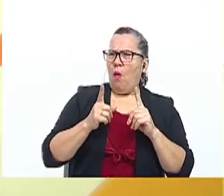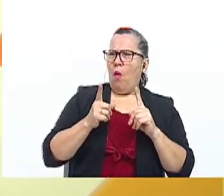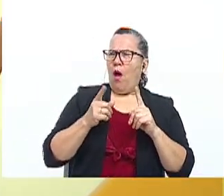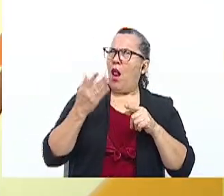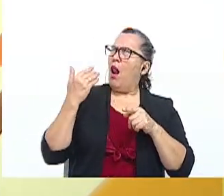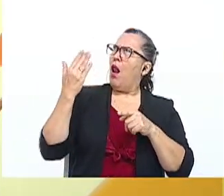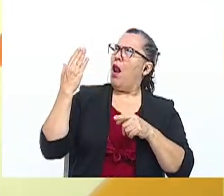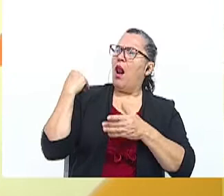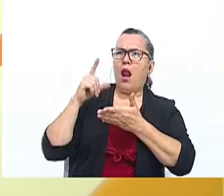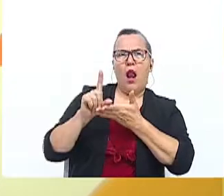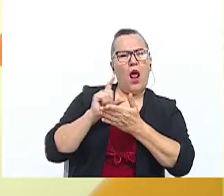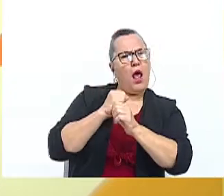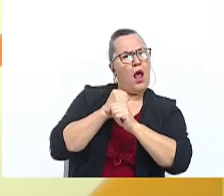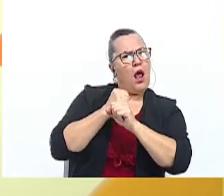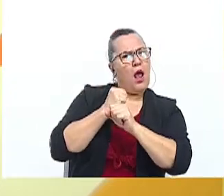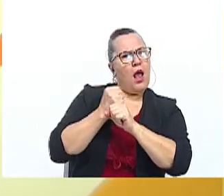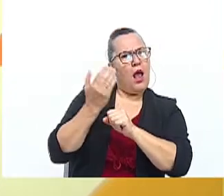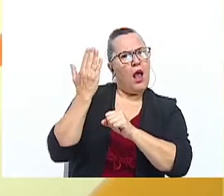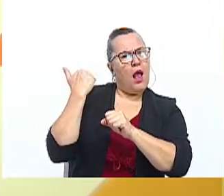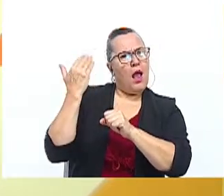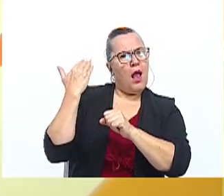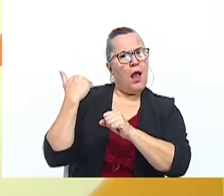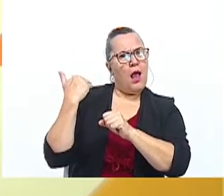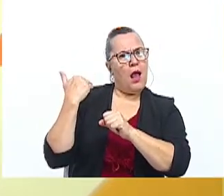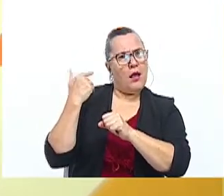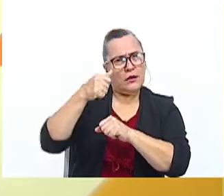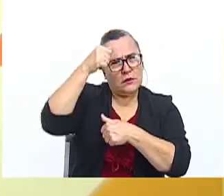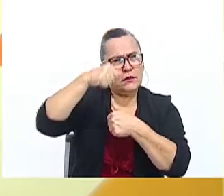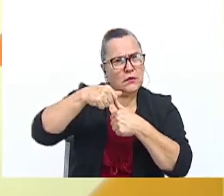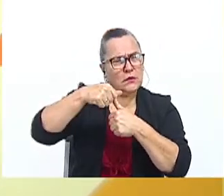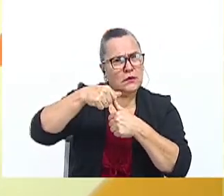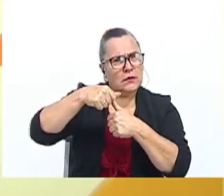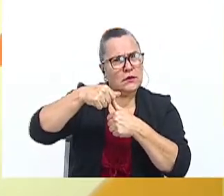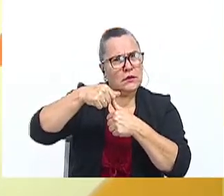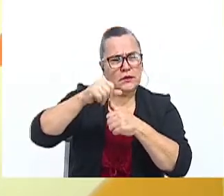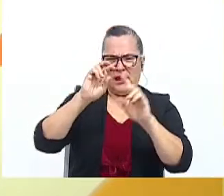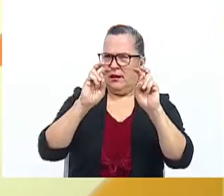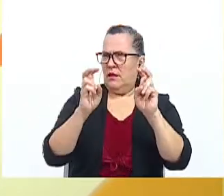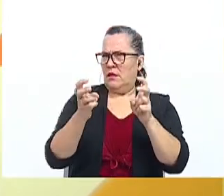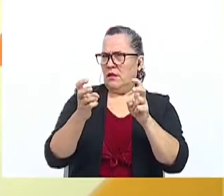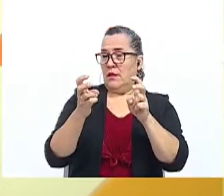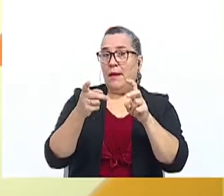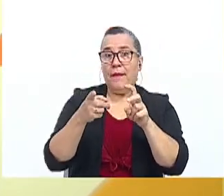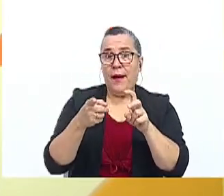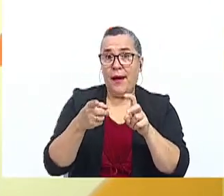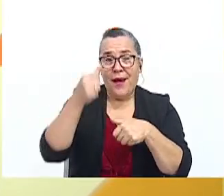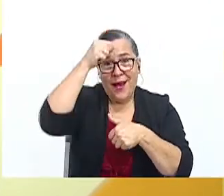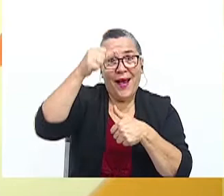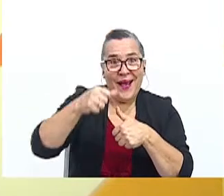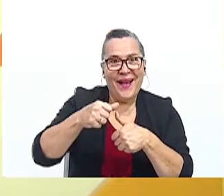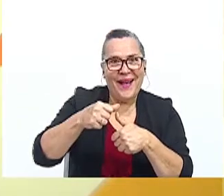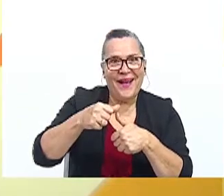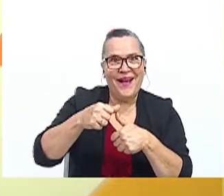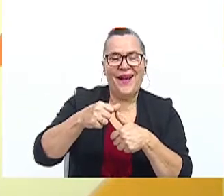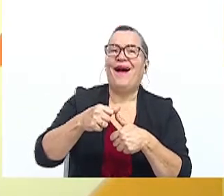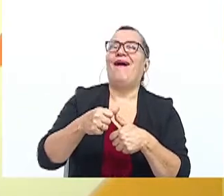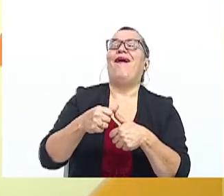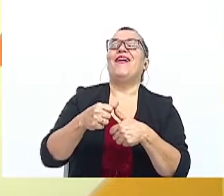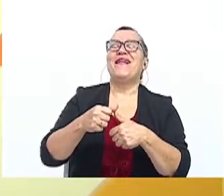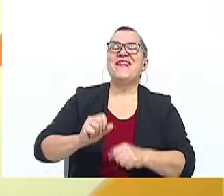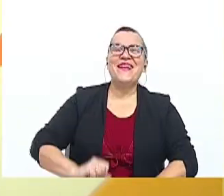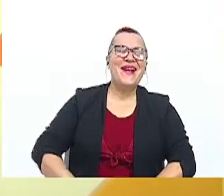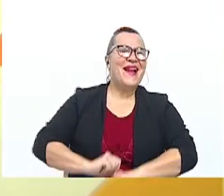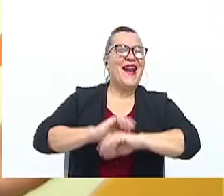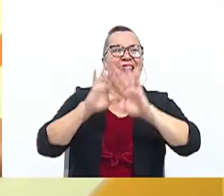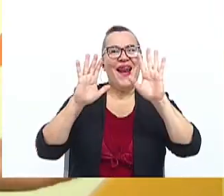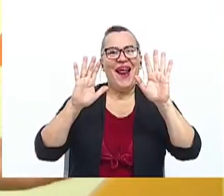que estuvimos trabajando en esa clase anterior? ¿Cuál fue ese tema? ¿Lo recuerdan? Claro, y yo